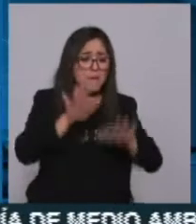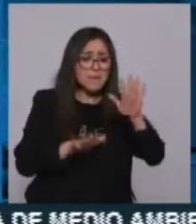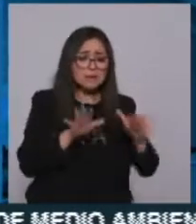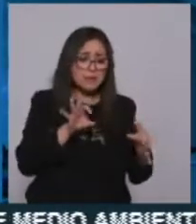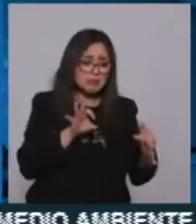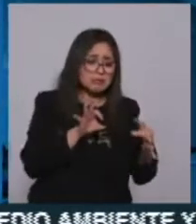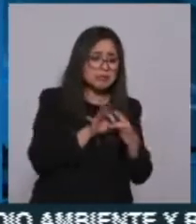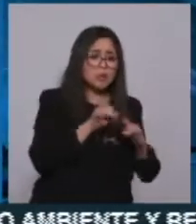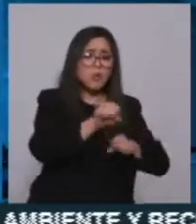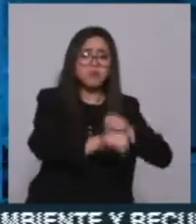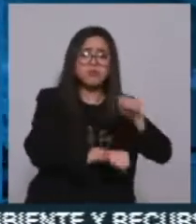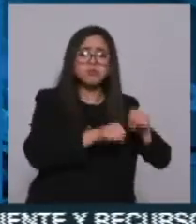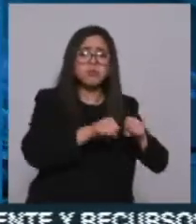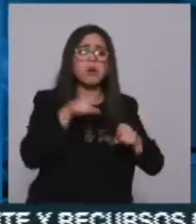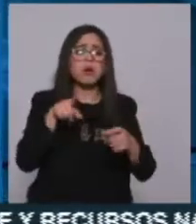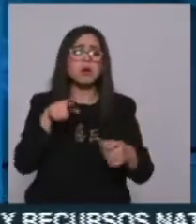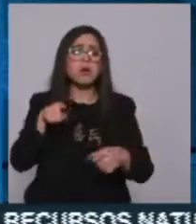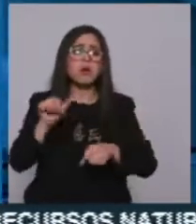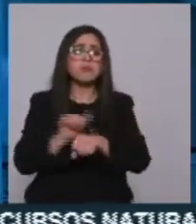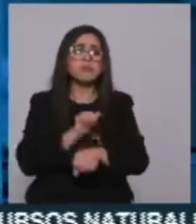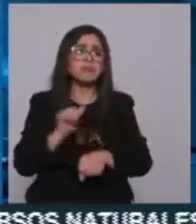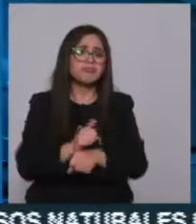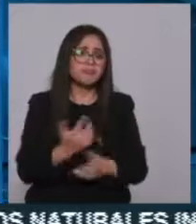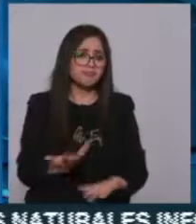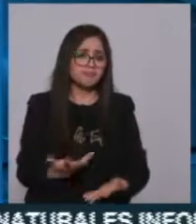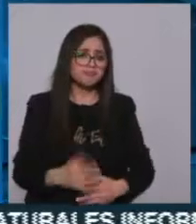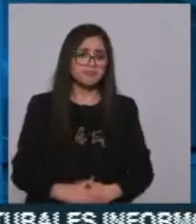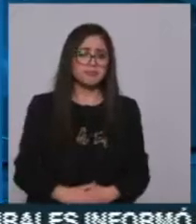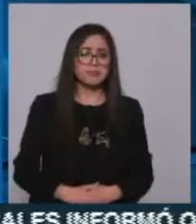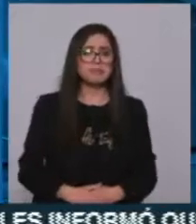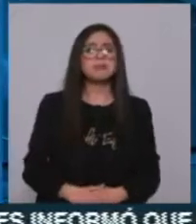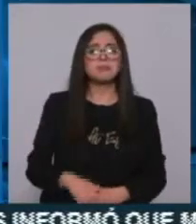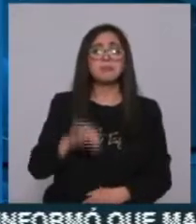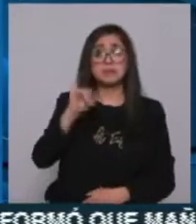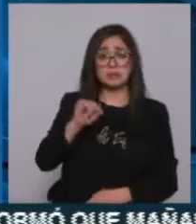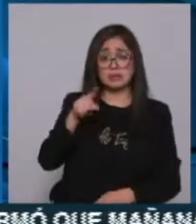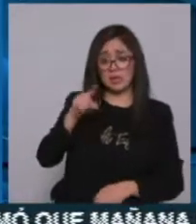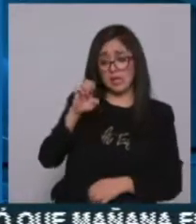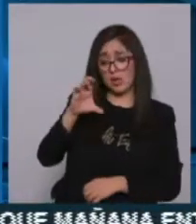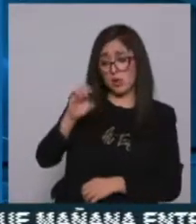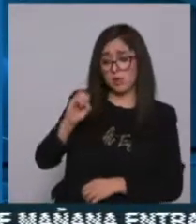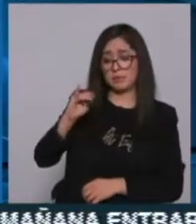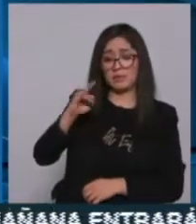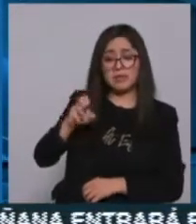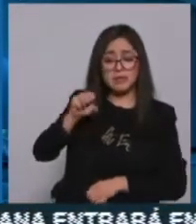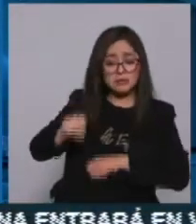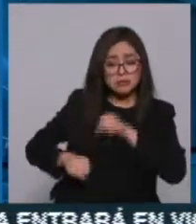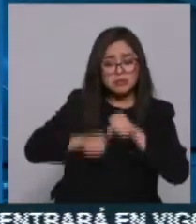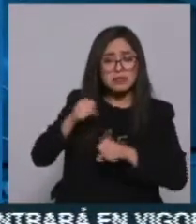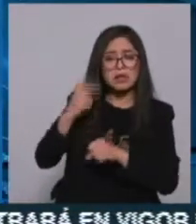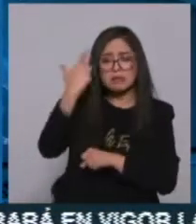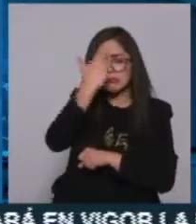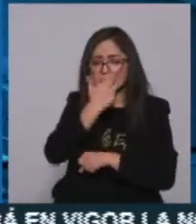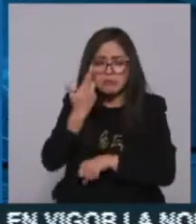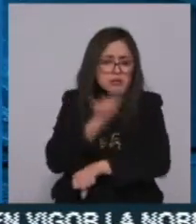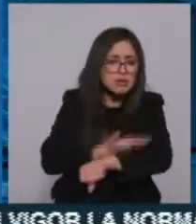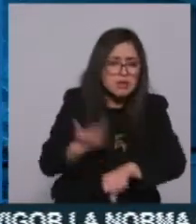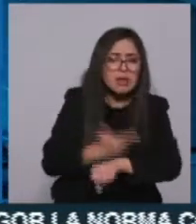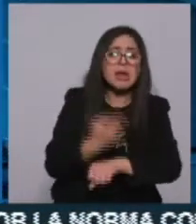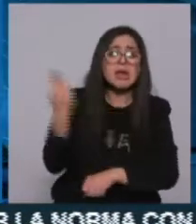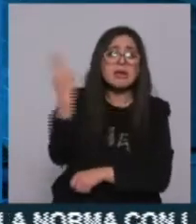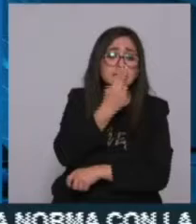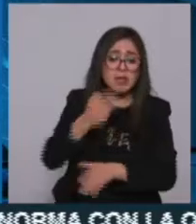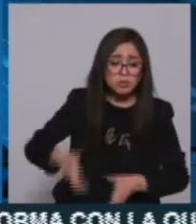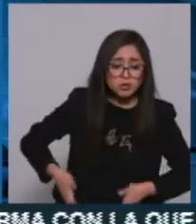así es. El sistema Ecobici también tiene que complementarse con estrategias adicionales de infraestructura ciclista. Necesitamos carriles confinados,